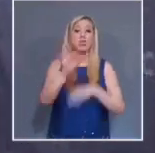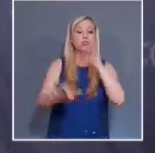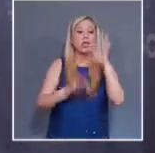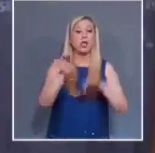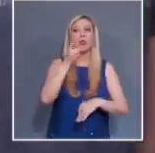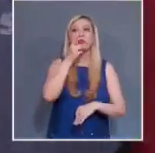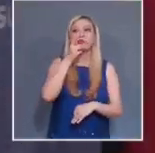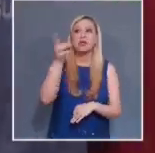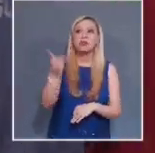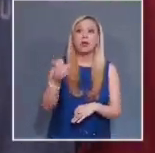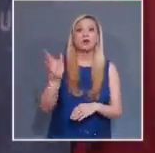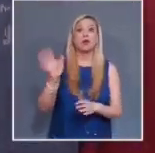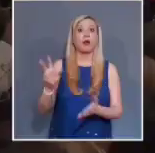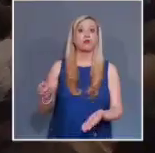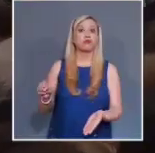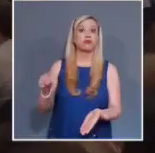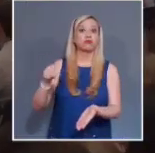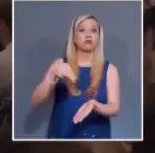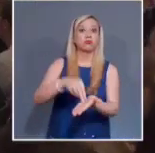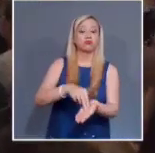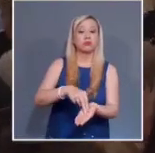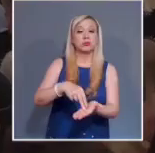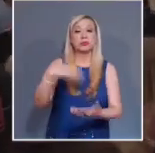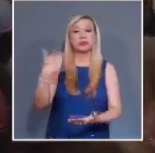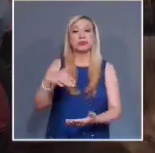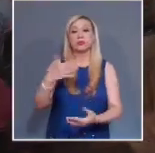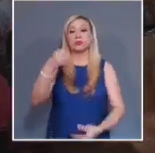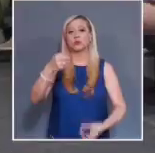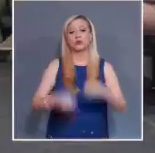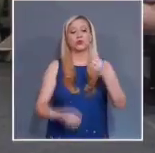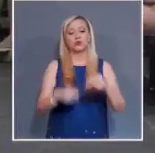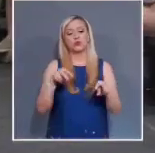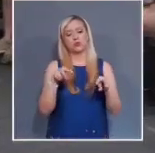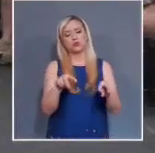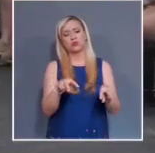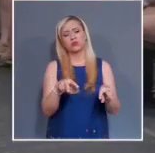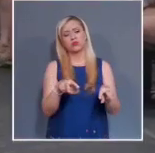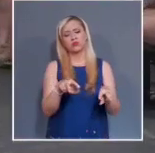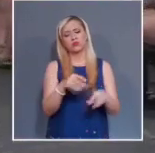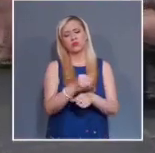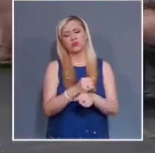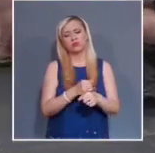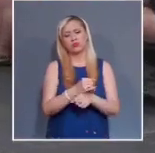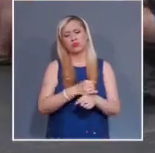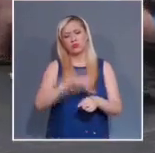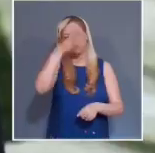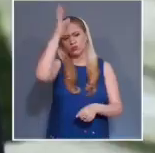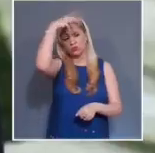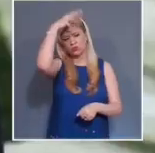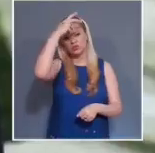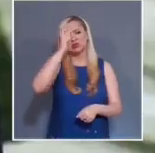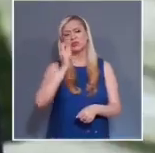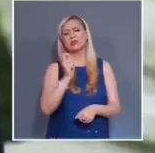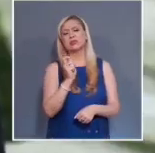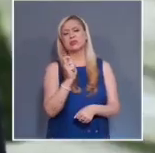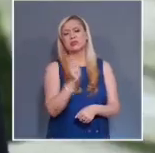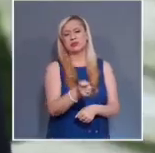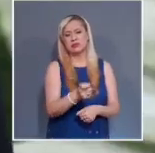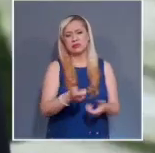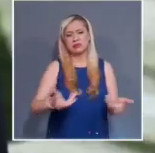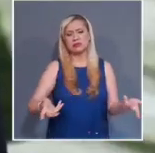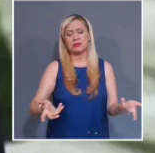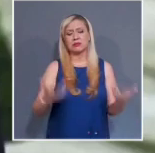un jurado federal que investiga las acciones del expresidente Donald Trump y otros durante los comicios de